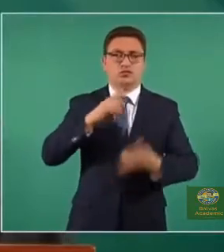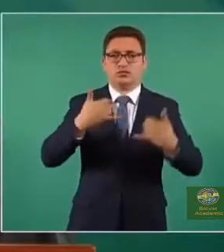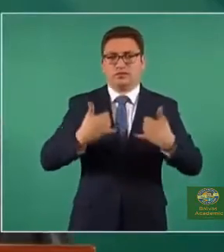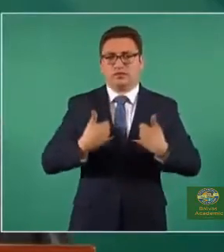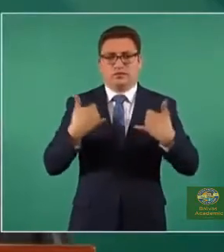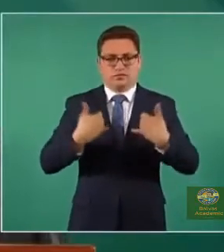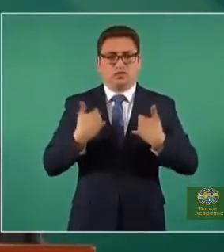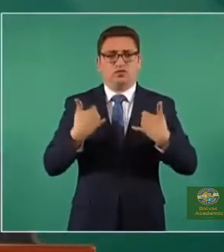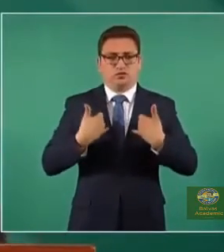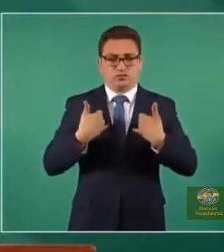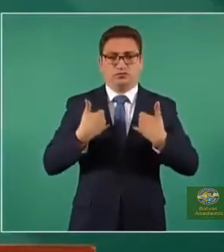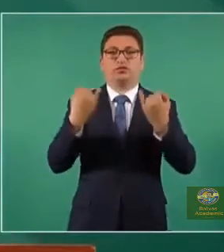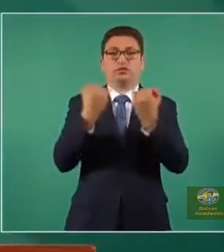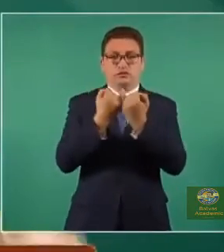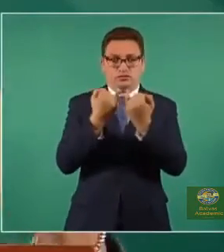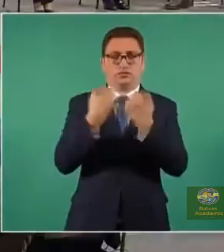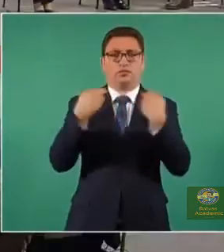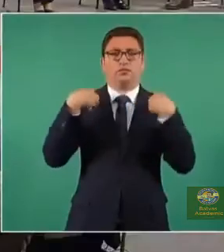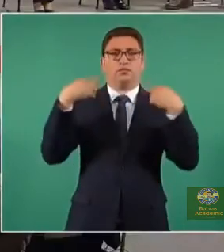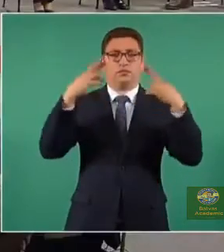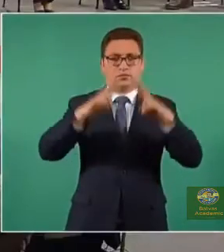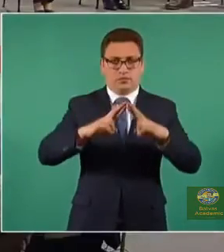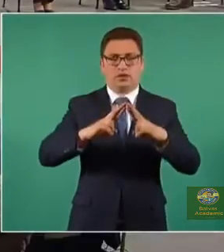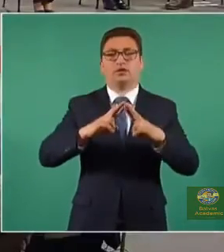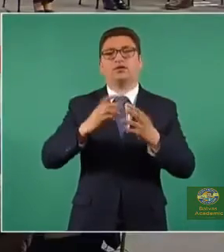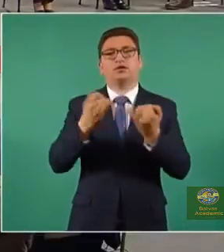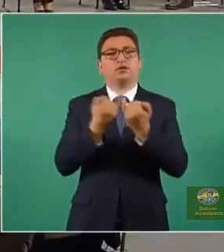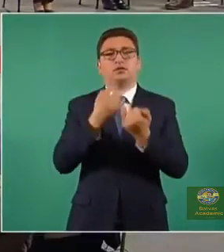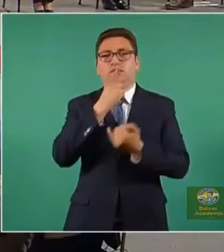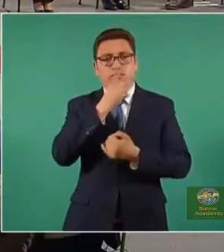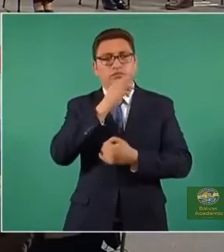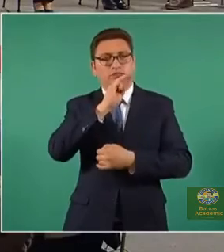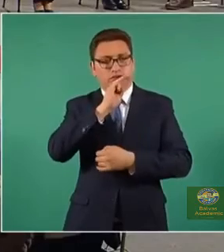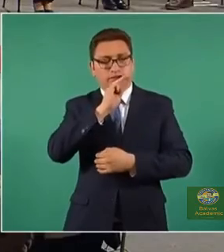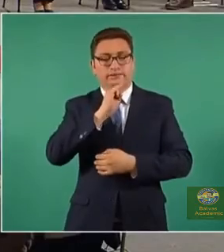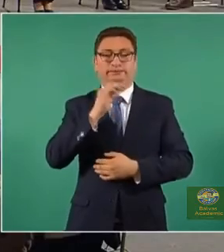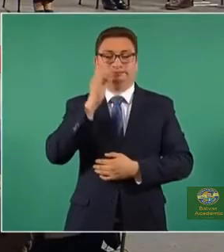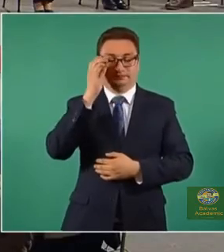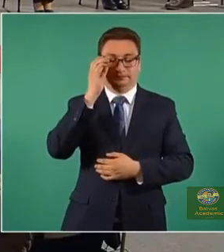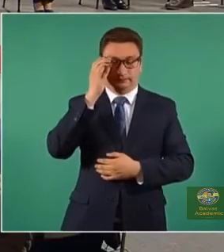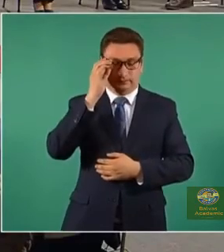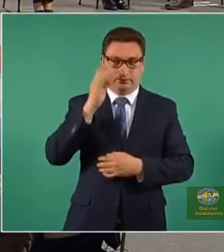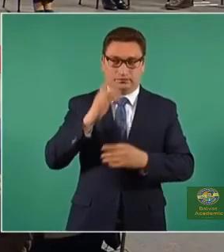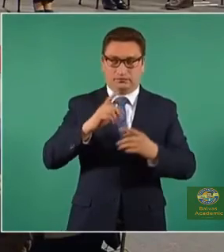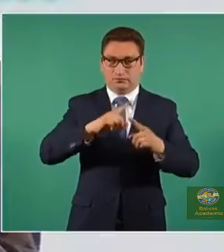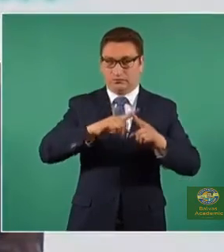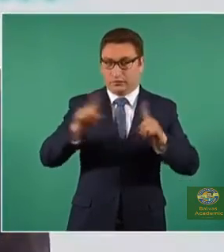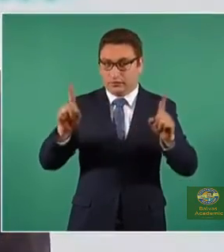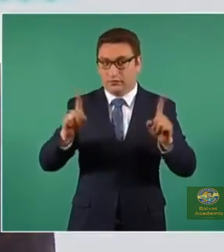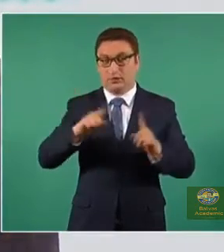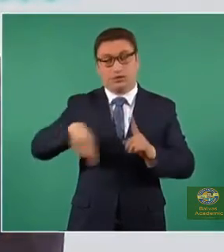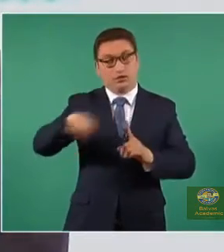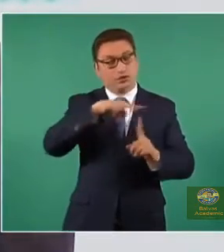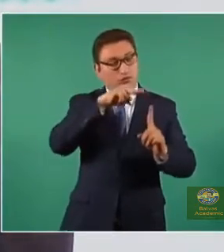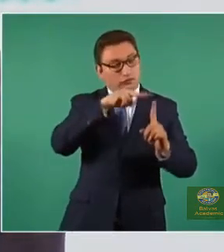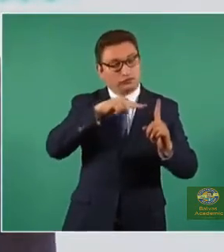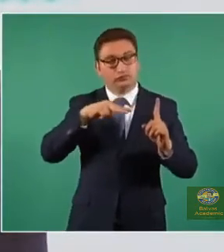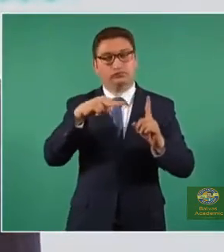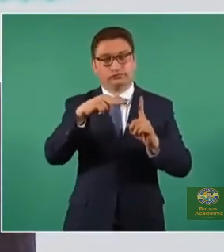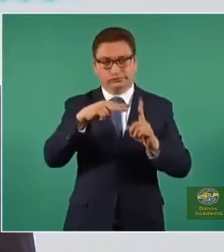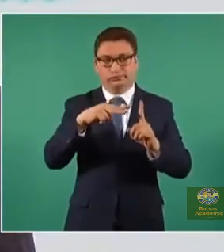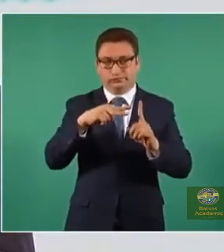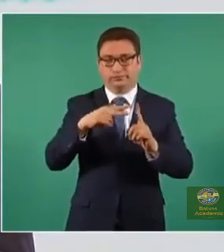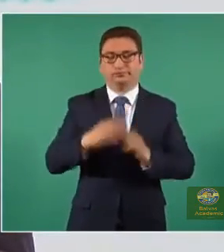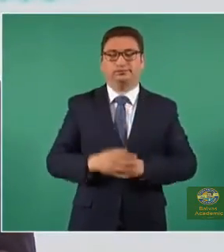adolescentes, y también por maestros y también por padres de familia. Hay una diferencia en cómo están percibiendo